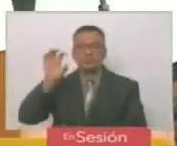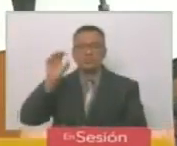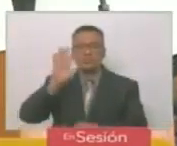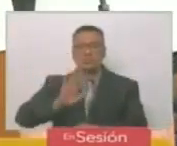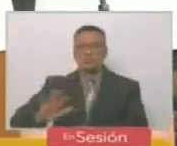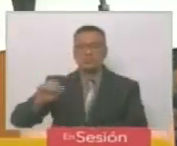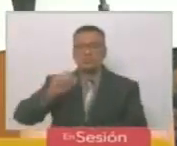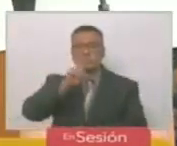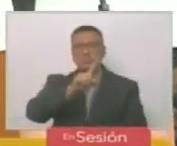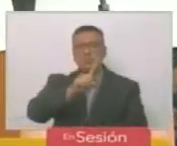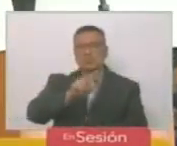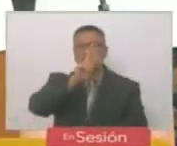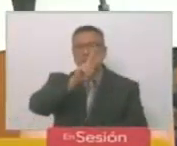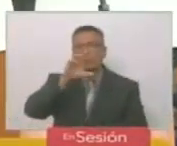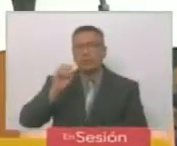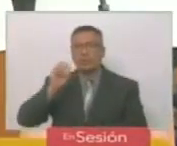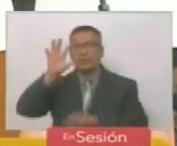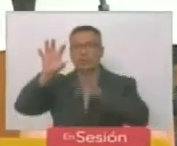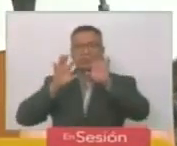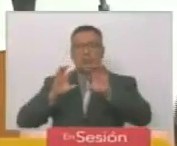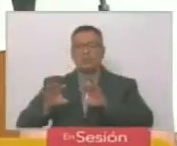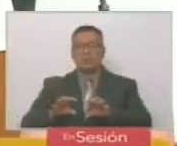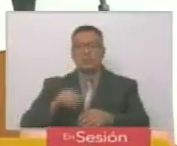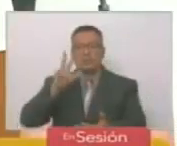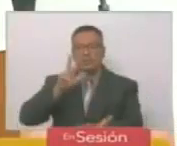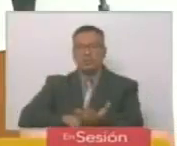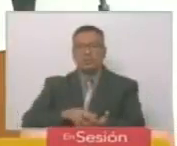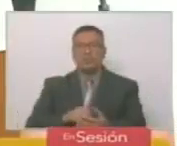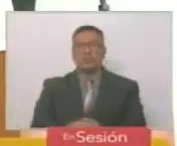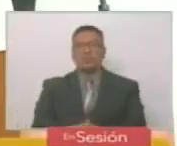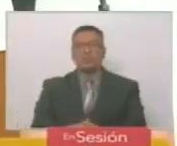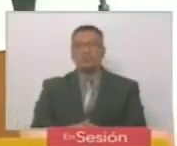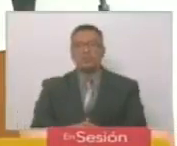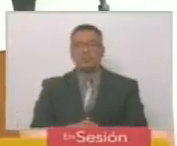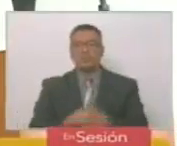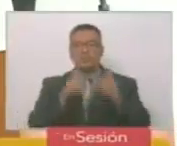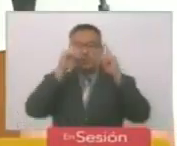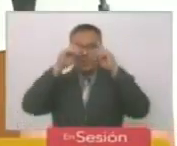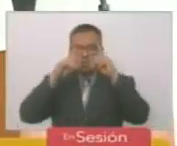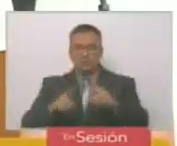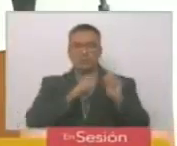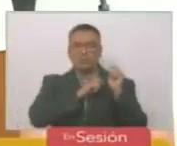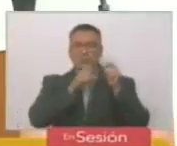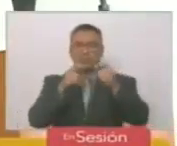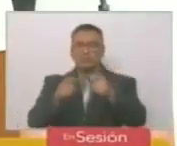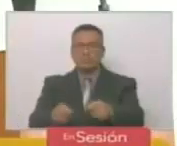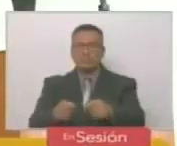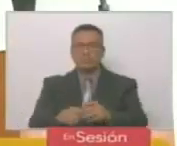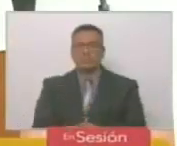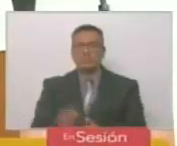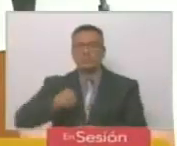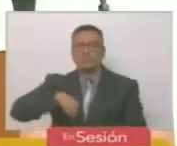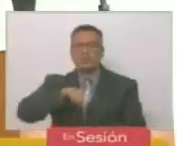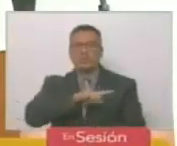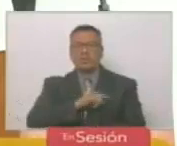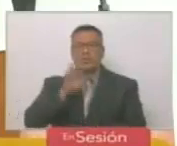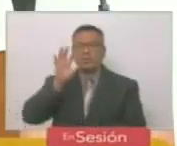120 países avalaron la designación de nuestro